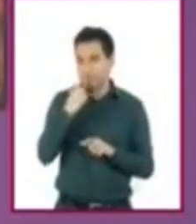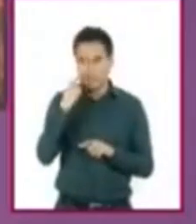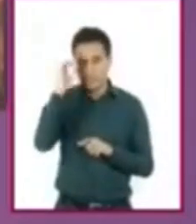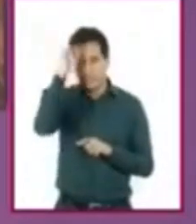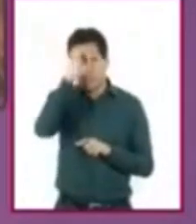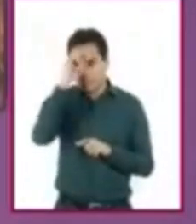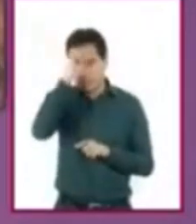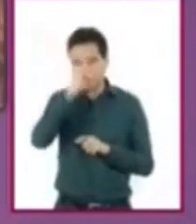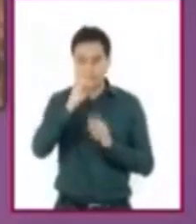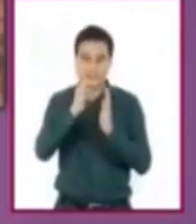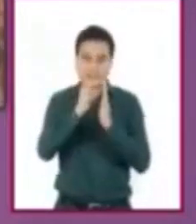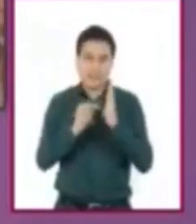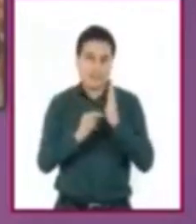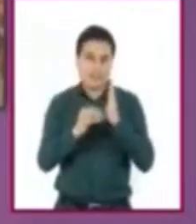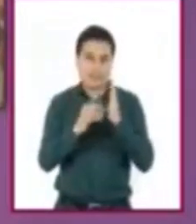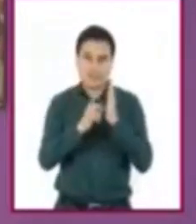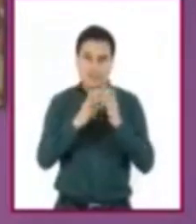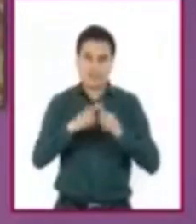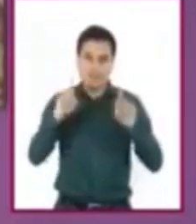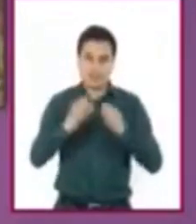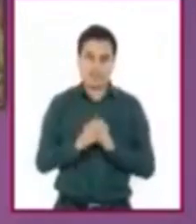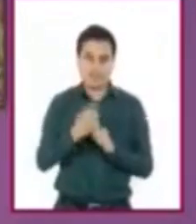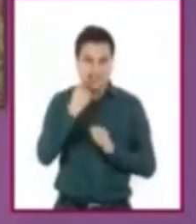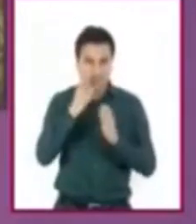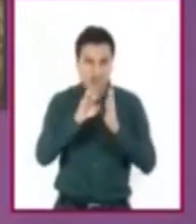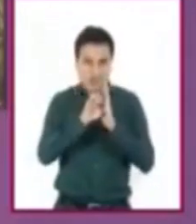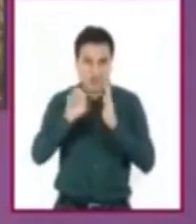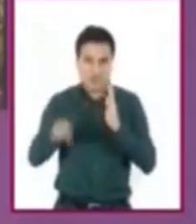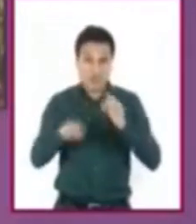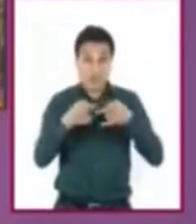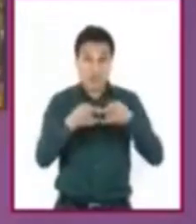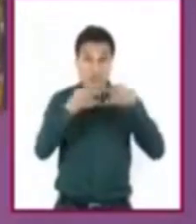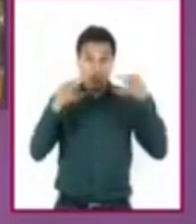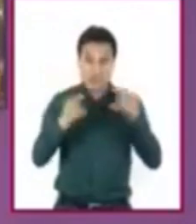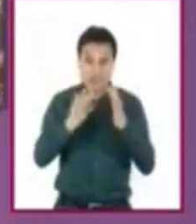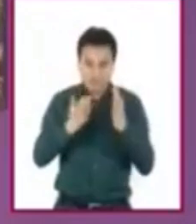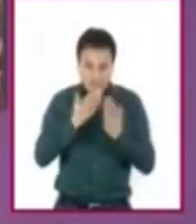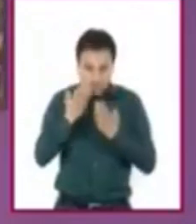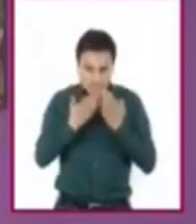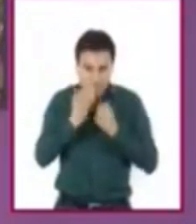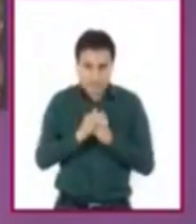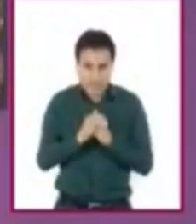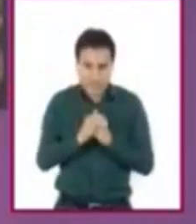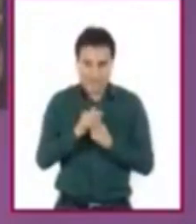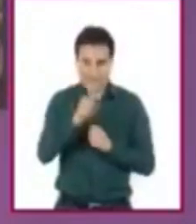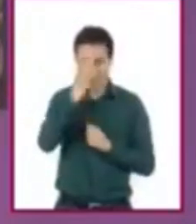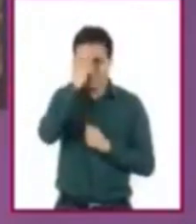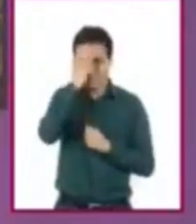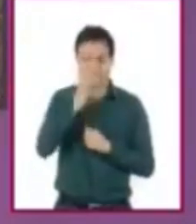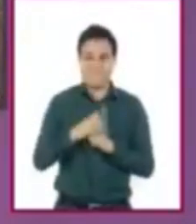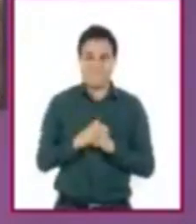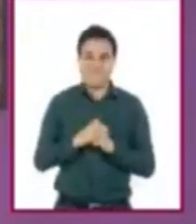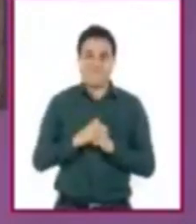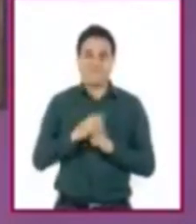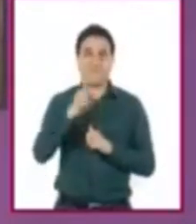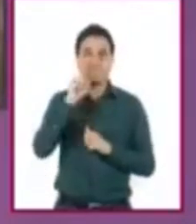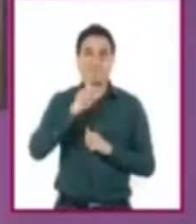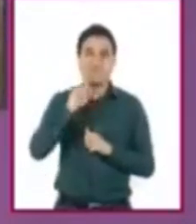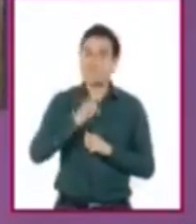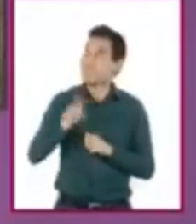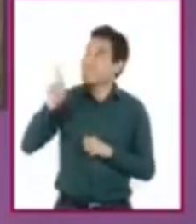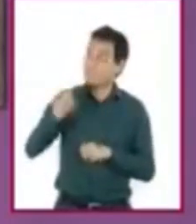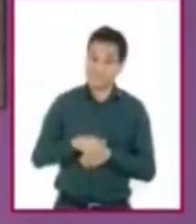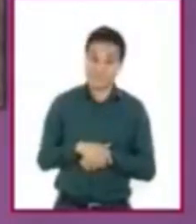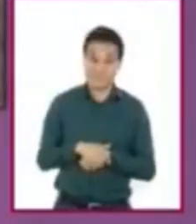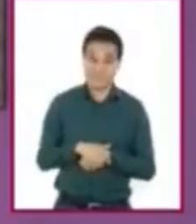Un ejemplo claro en el estudio de la historia es la construcción del personaje de Malitzin, mujer clave en